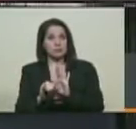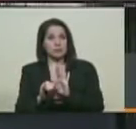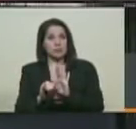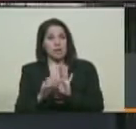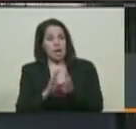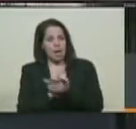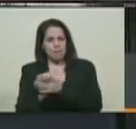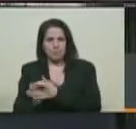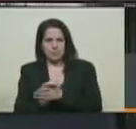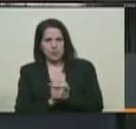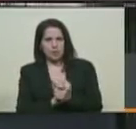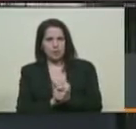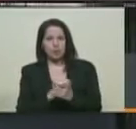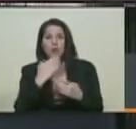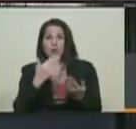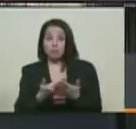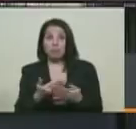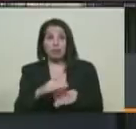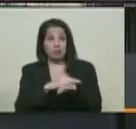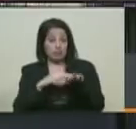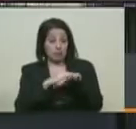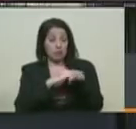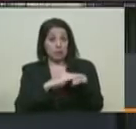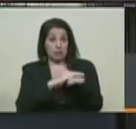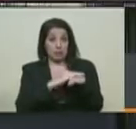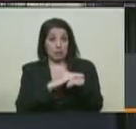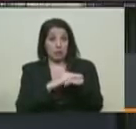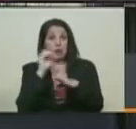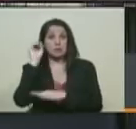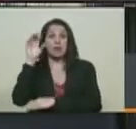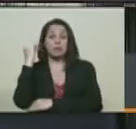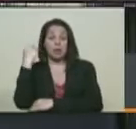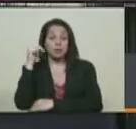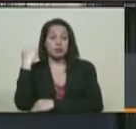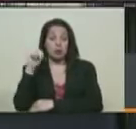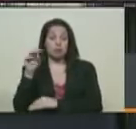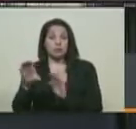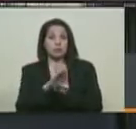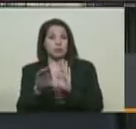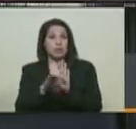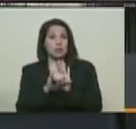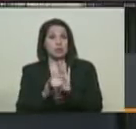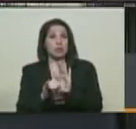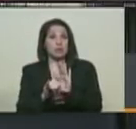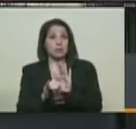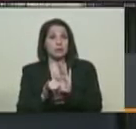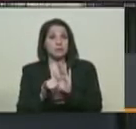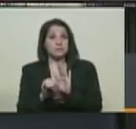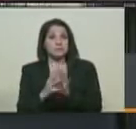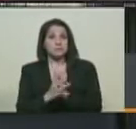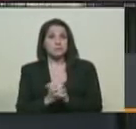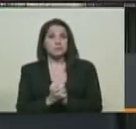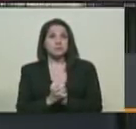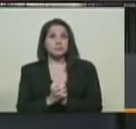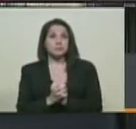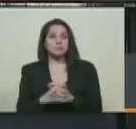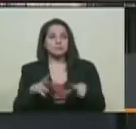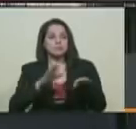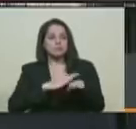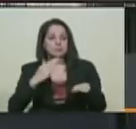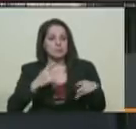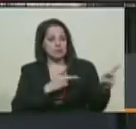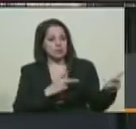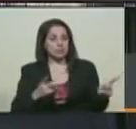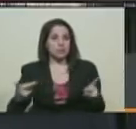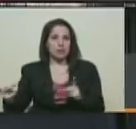compañeros, yo le he pedido permiso a la Asamblea Nacional Constituyente porque he invitado a